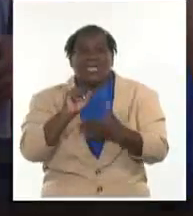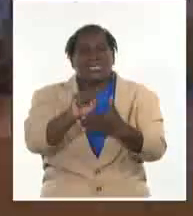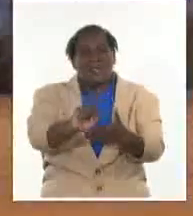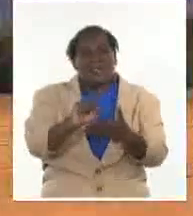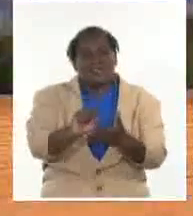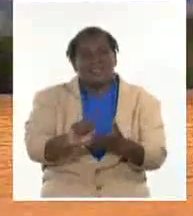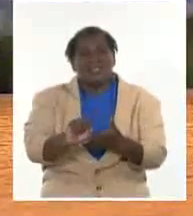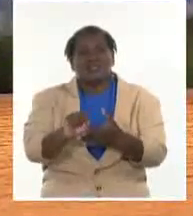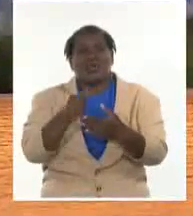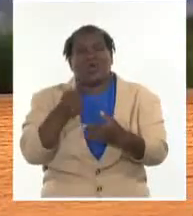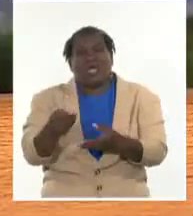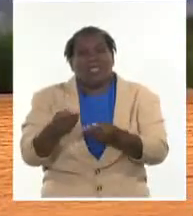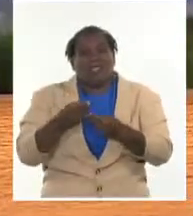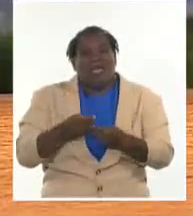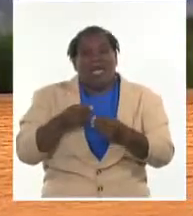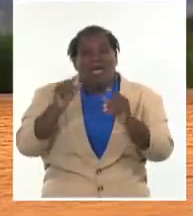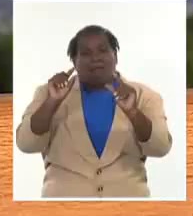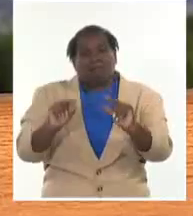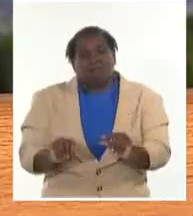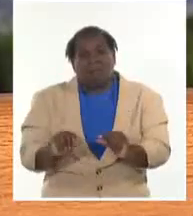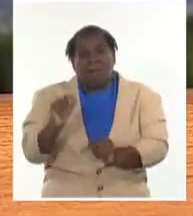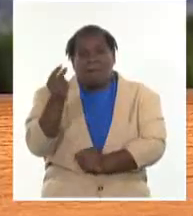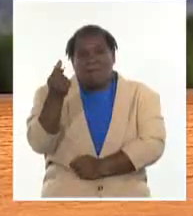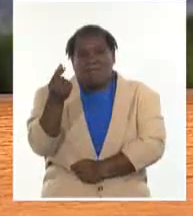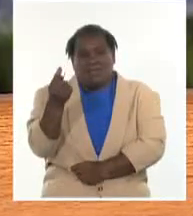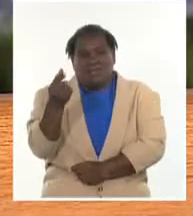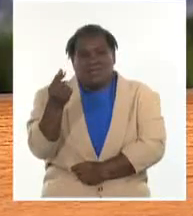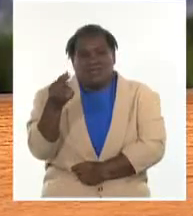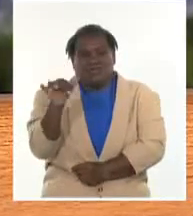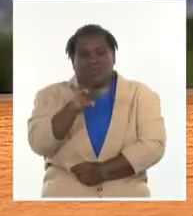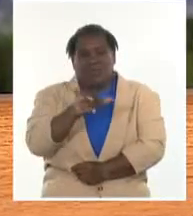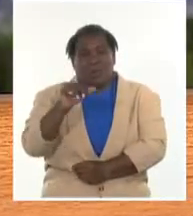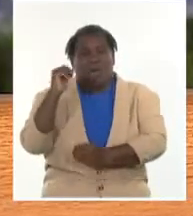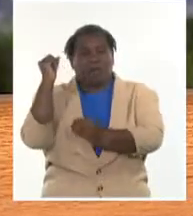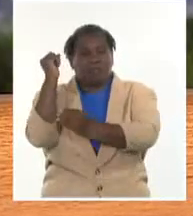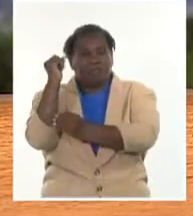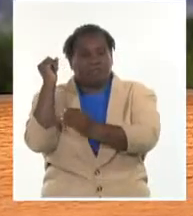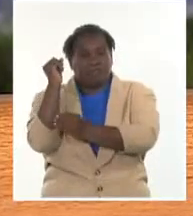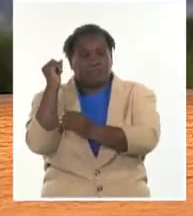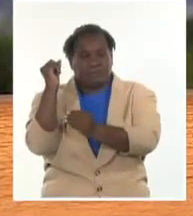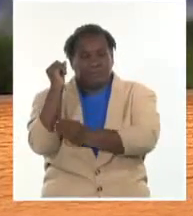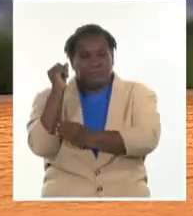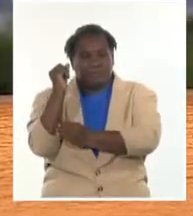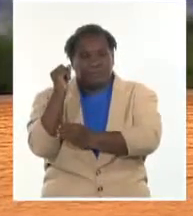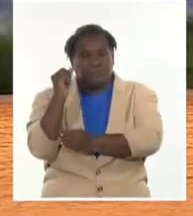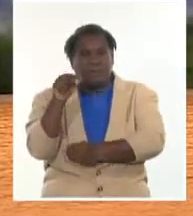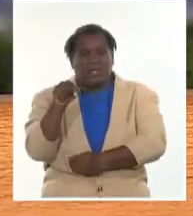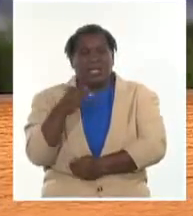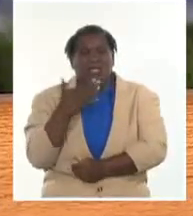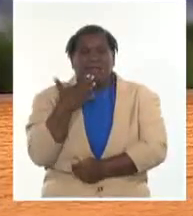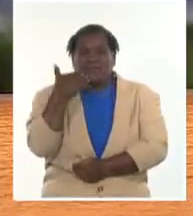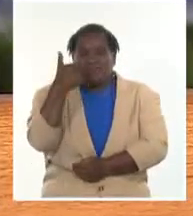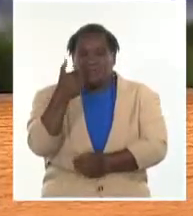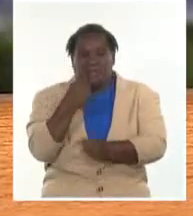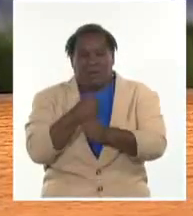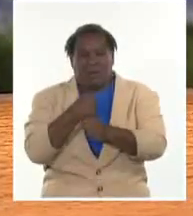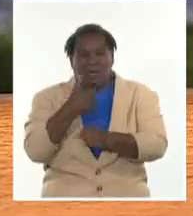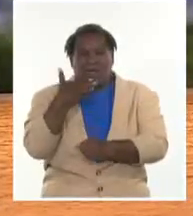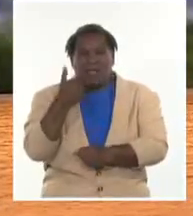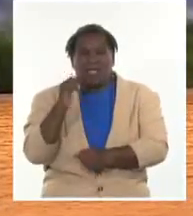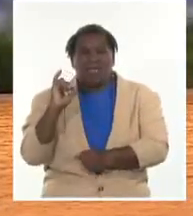favorezca reducir precios, así como consolidar la necesaria eficiencia